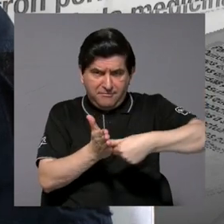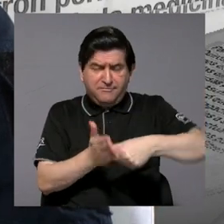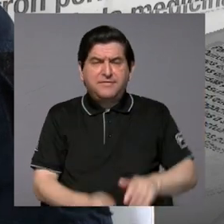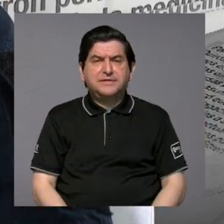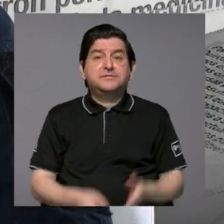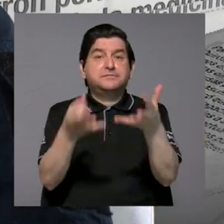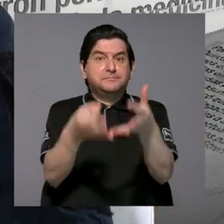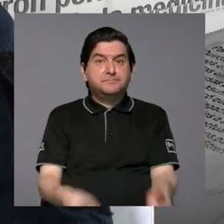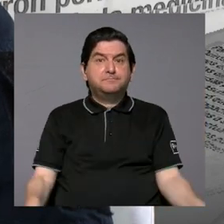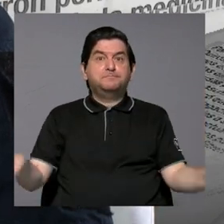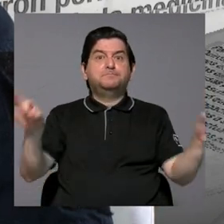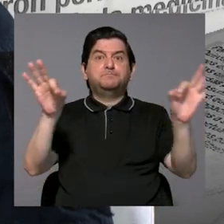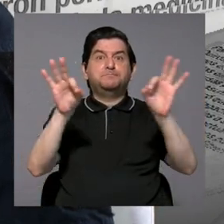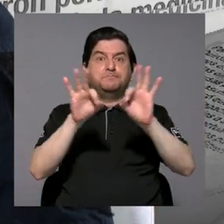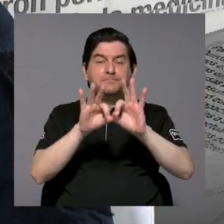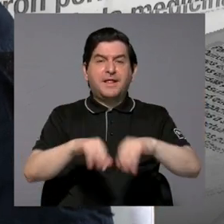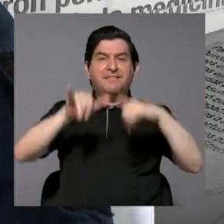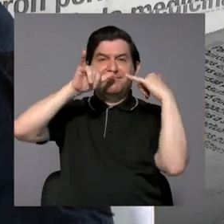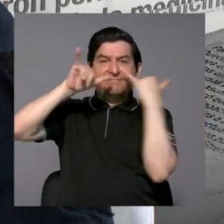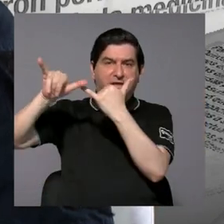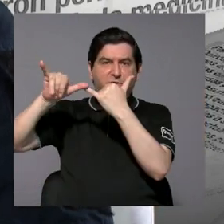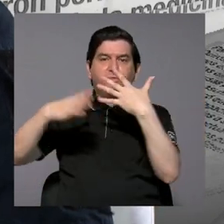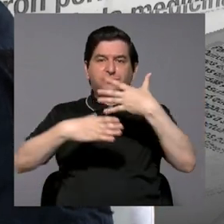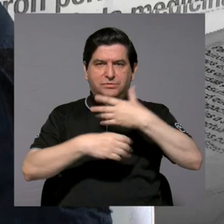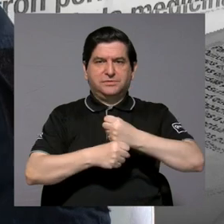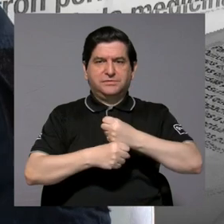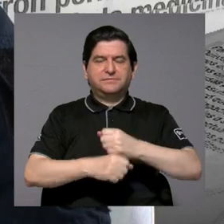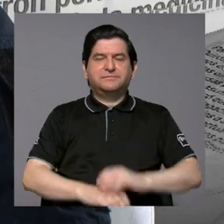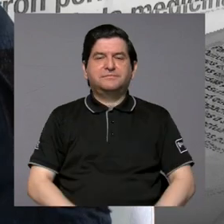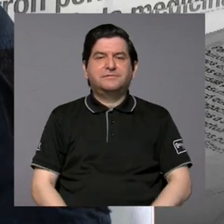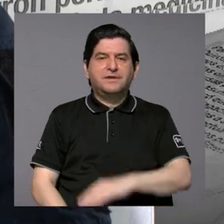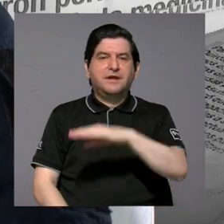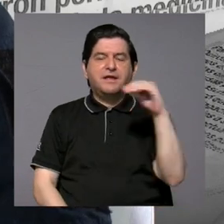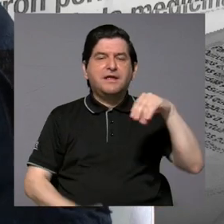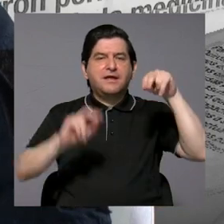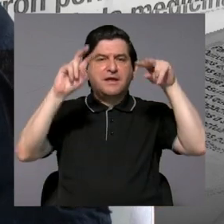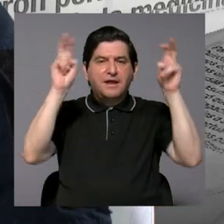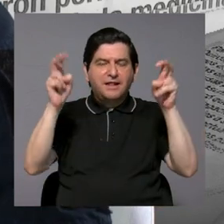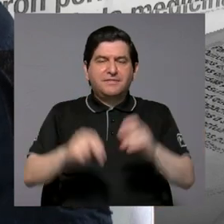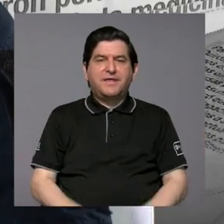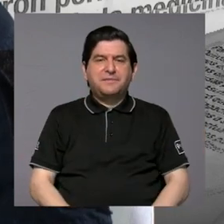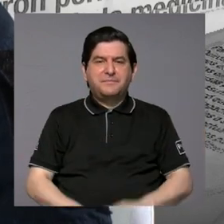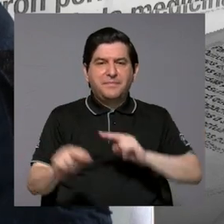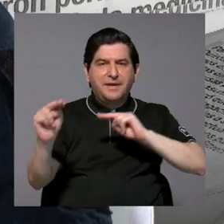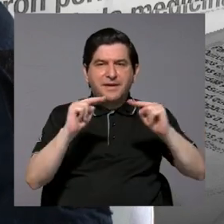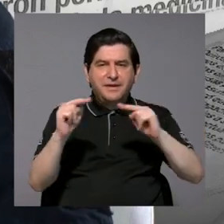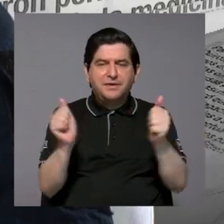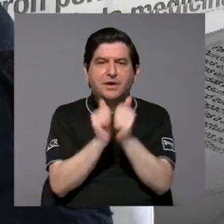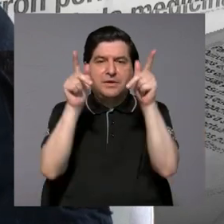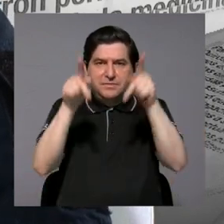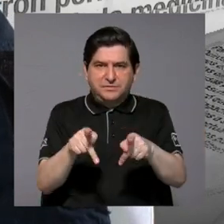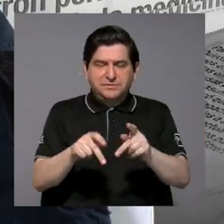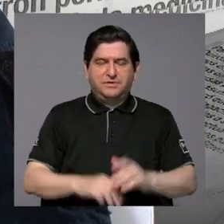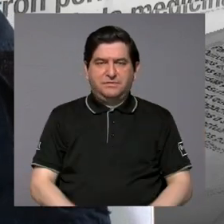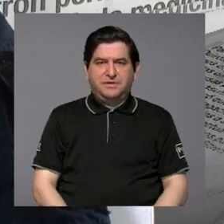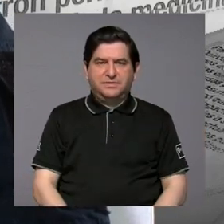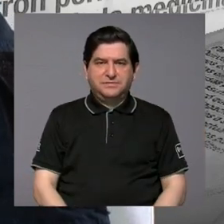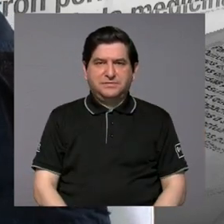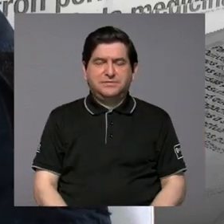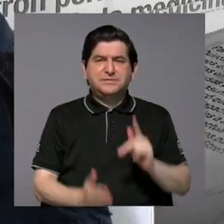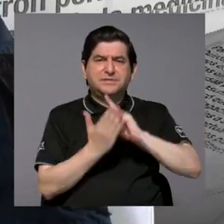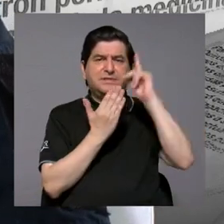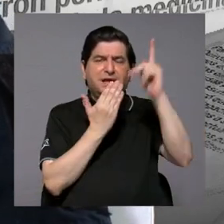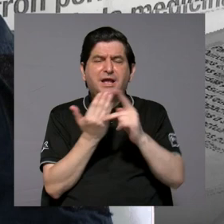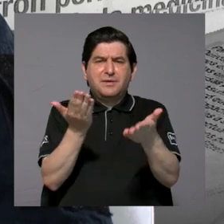que es la importancia de la denuncia y lo que es el tema de trata de personas el programa lo que